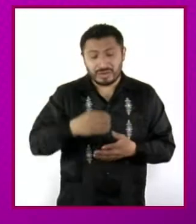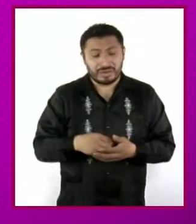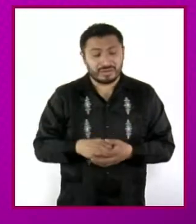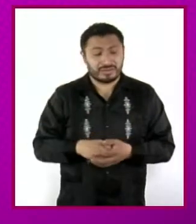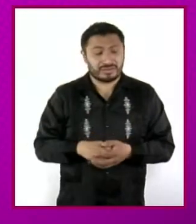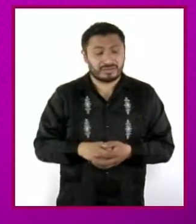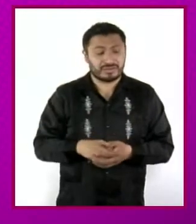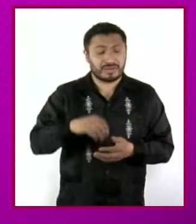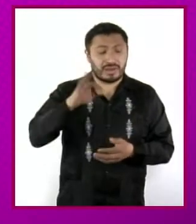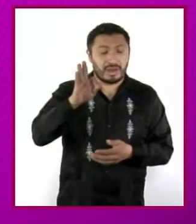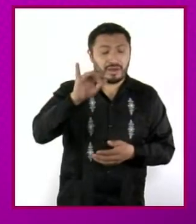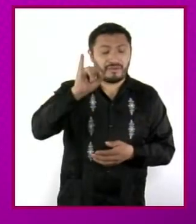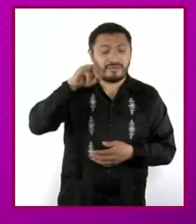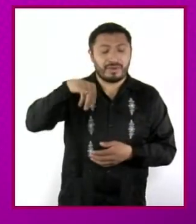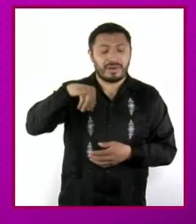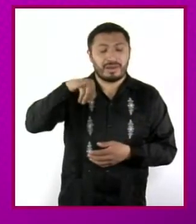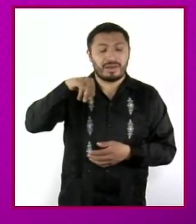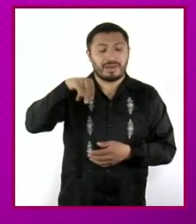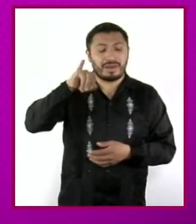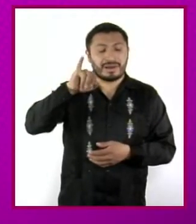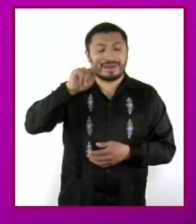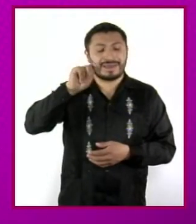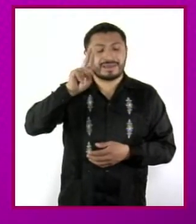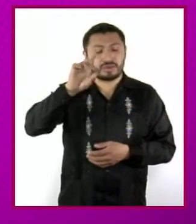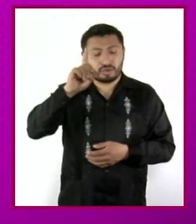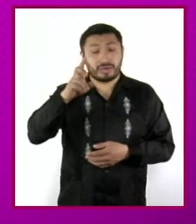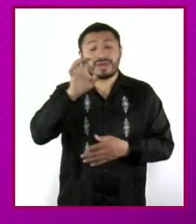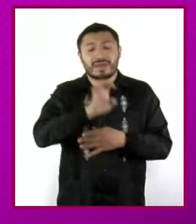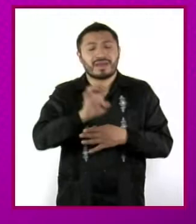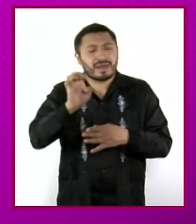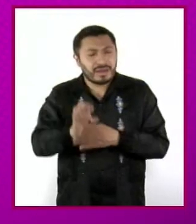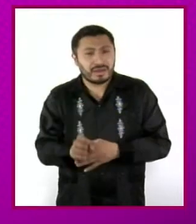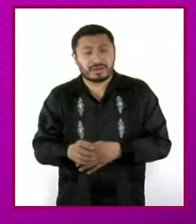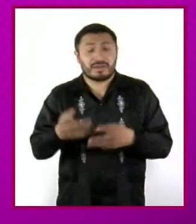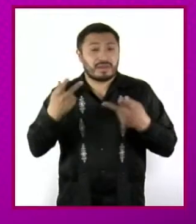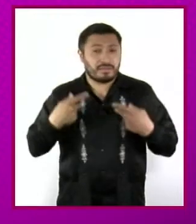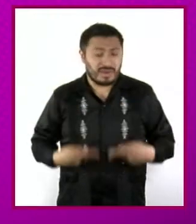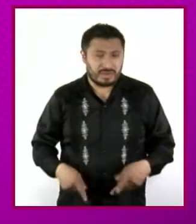Entonces, el humano se convierte en